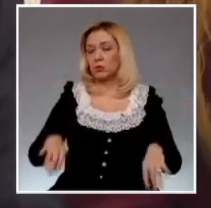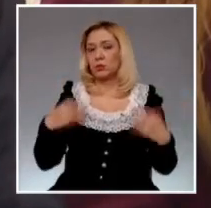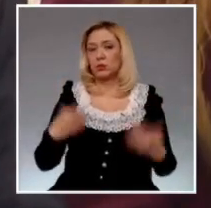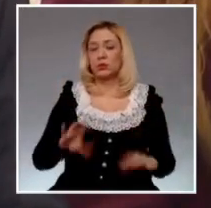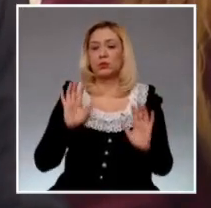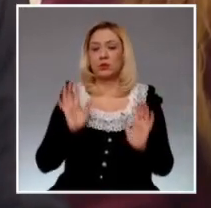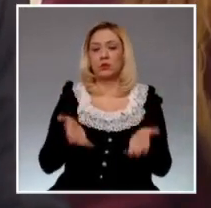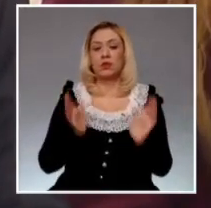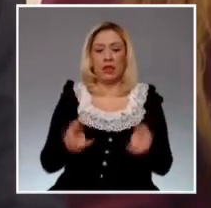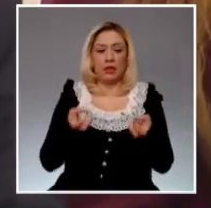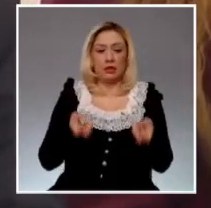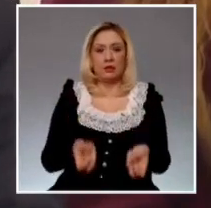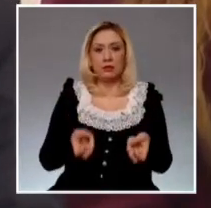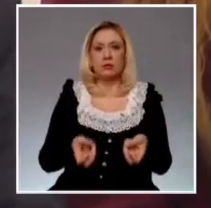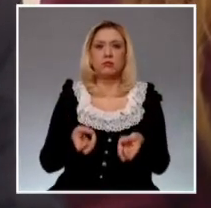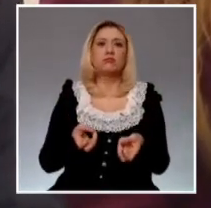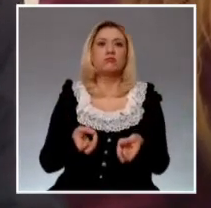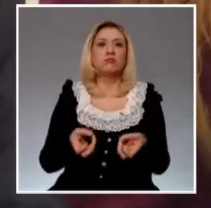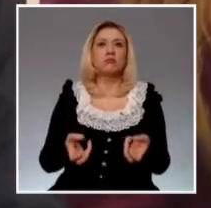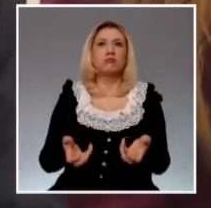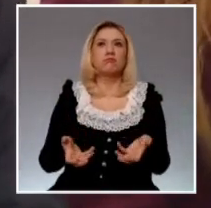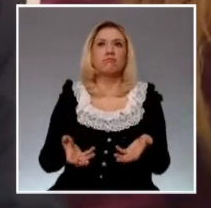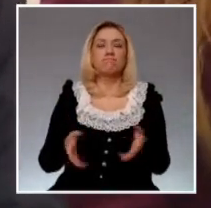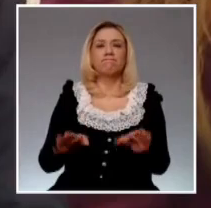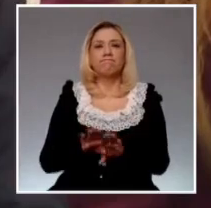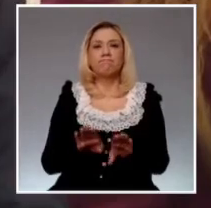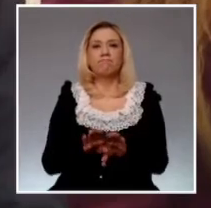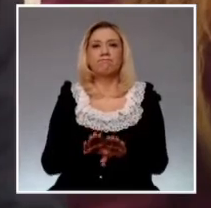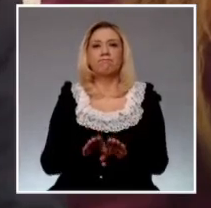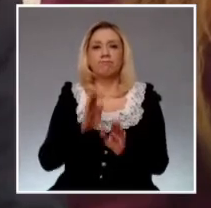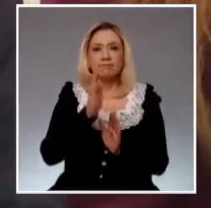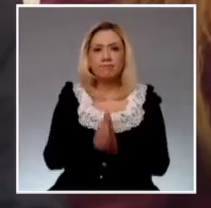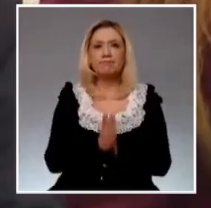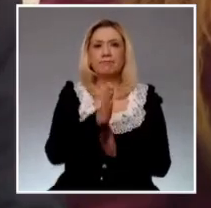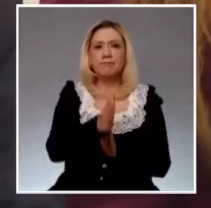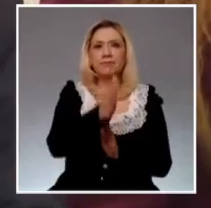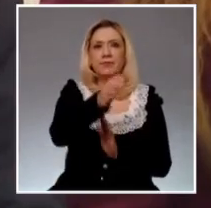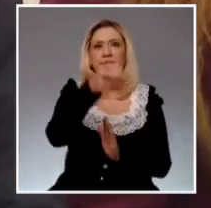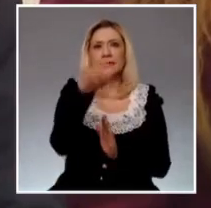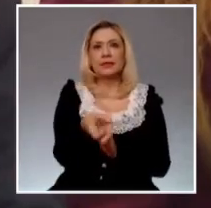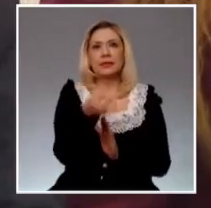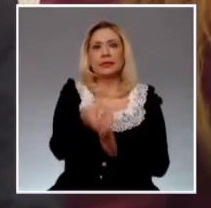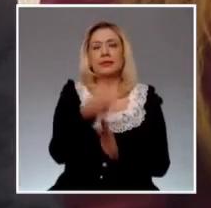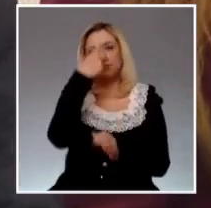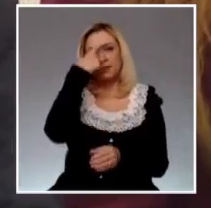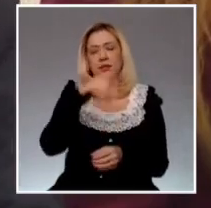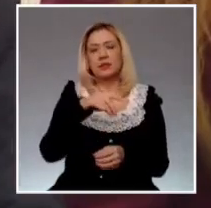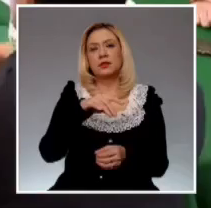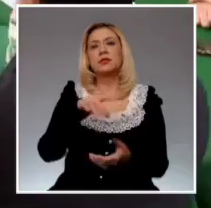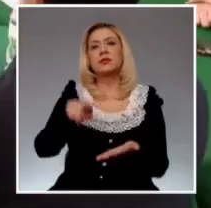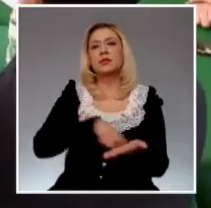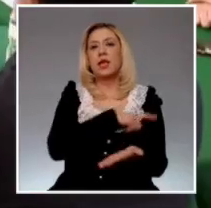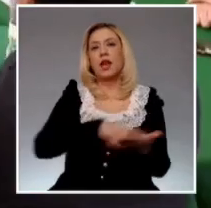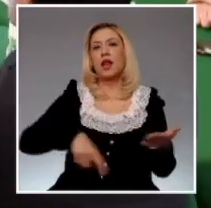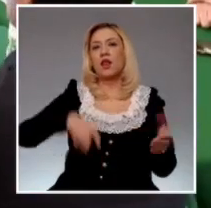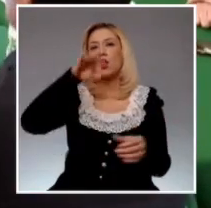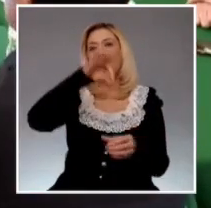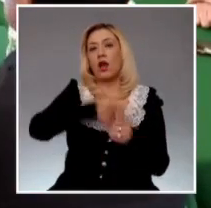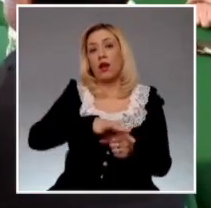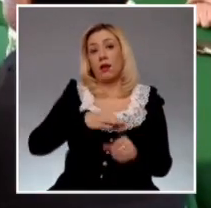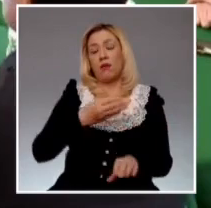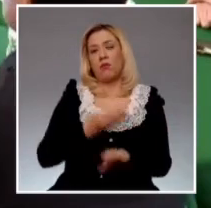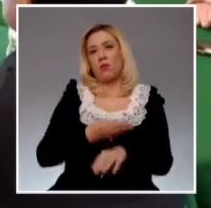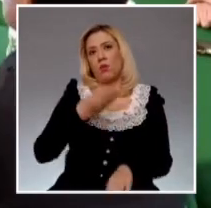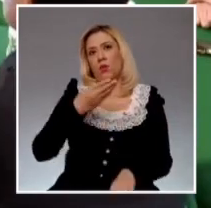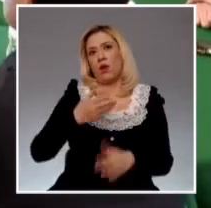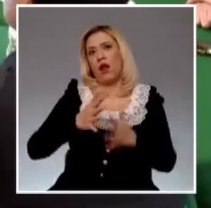implica, ¿no?, navegar, transitar durante este proceso electoral complejo. Para el canal